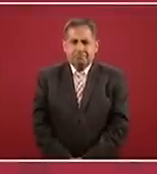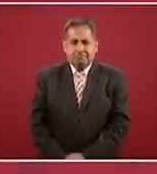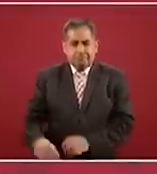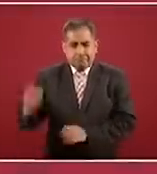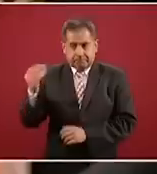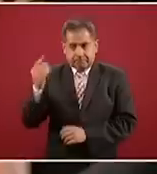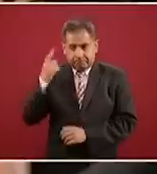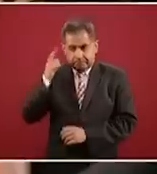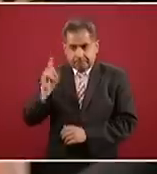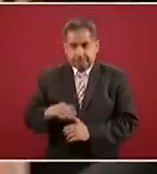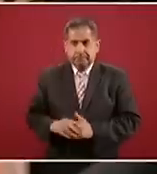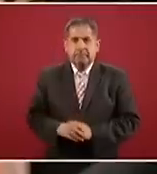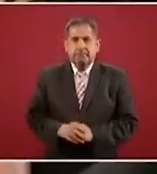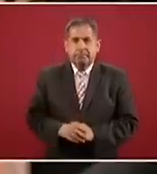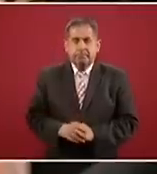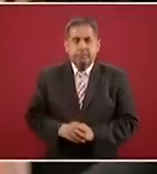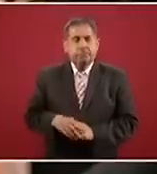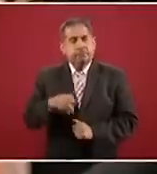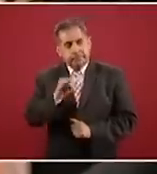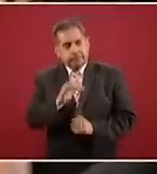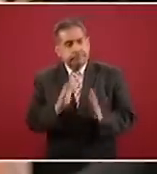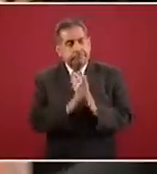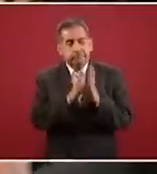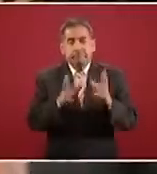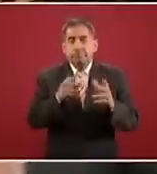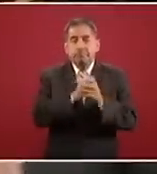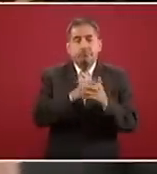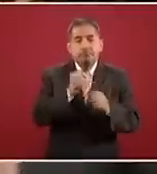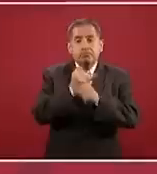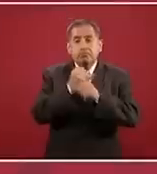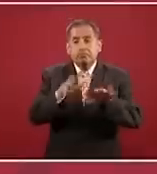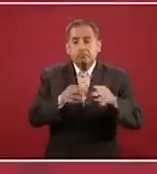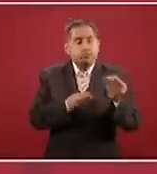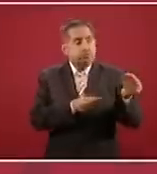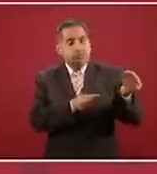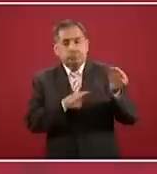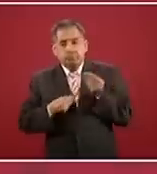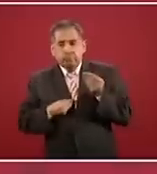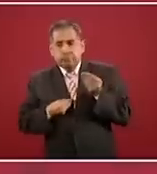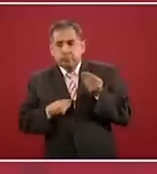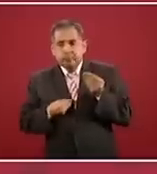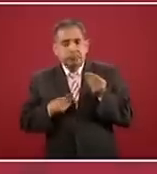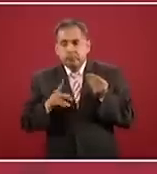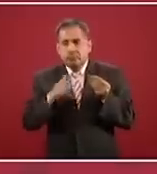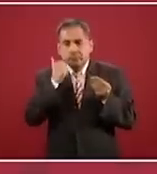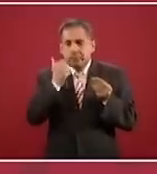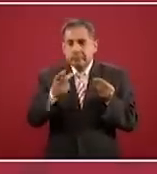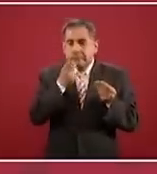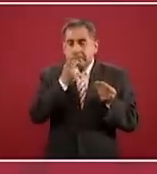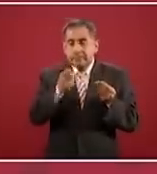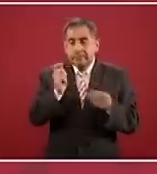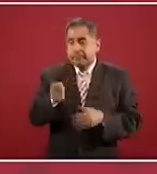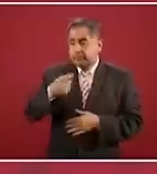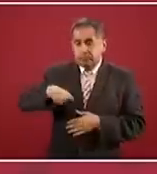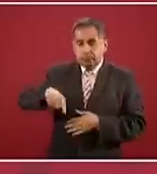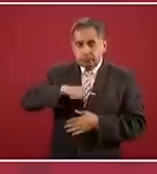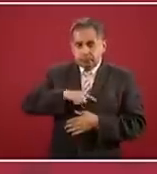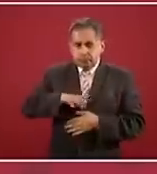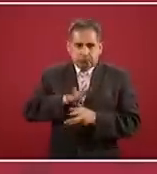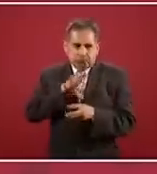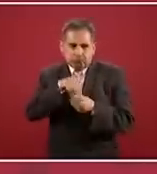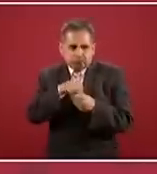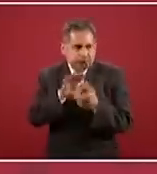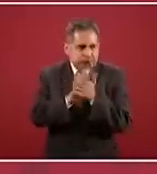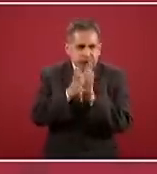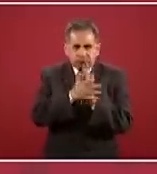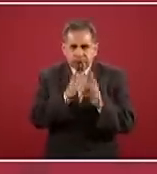Bueno, con la, sí, se participó, pero con información que ellos nos dieron. Eso no quiere decir que nuestros elementos estuvieran inmiscuidos